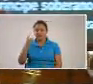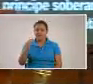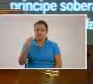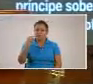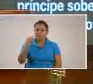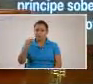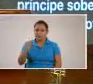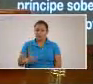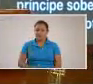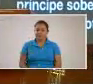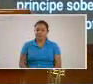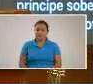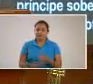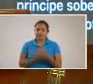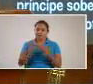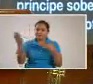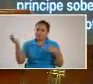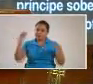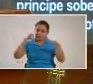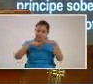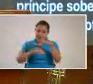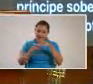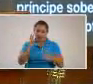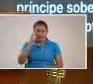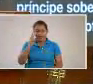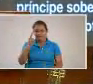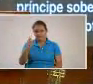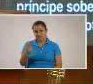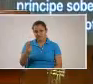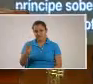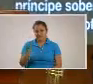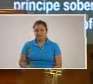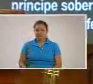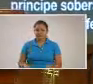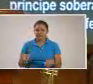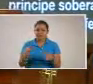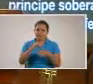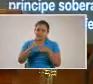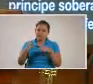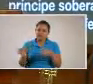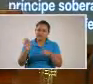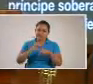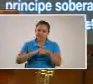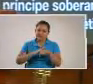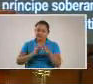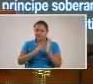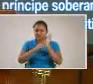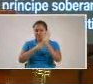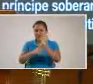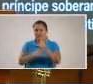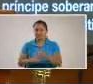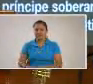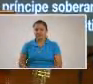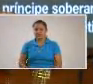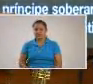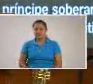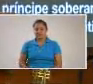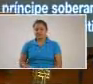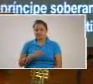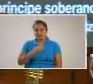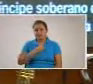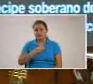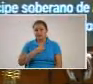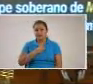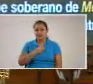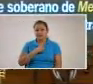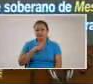y ahorita vamos a entrar ya a ver algunas cosas un poquito más gráficas para poder explicar esto. Pero quiero, note